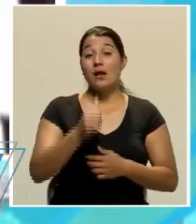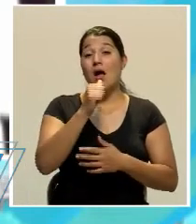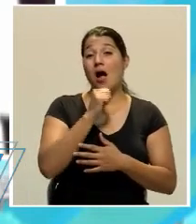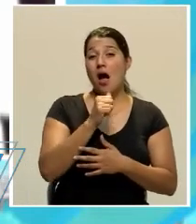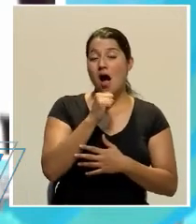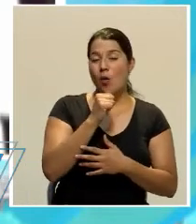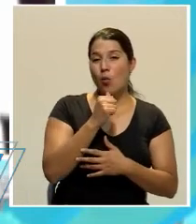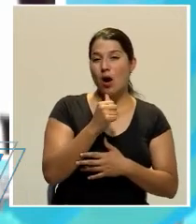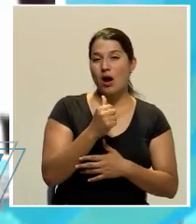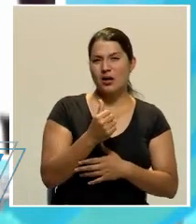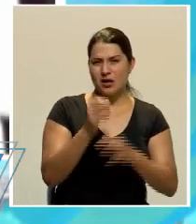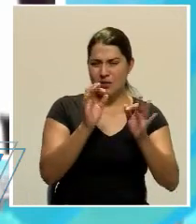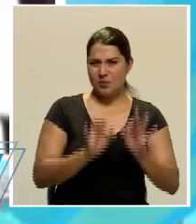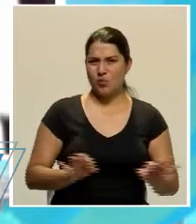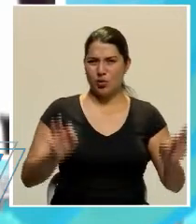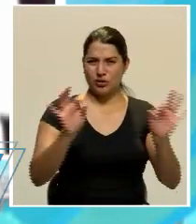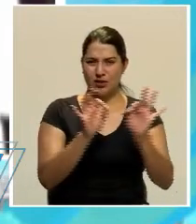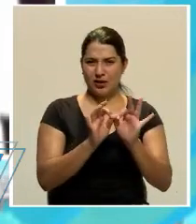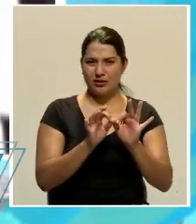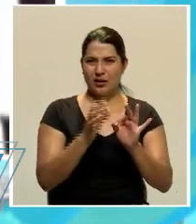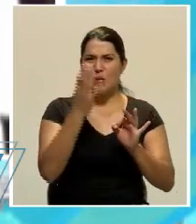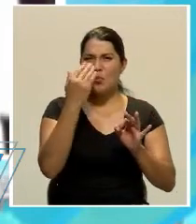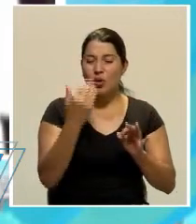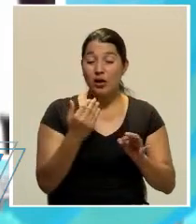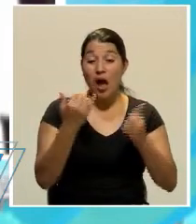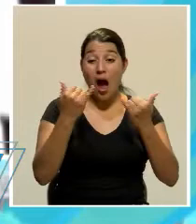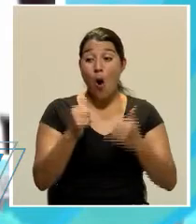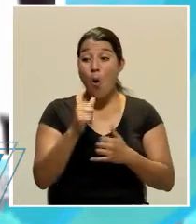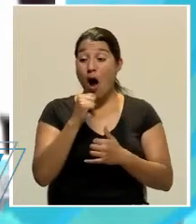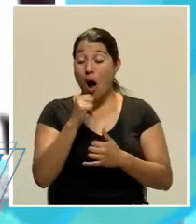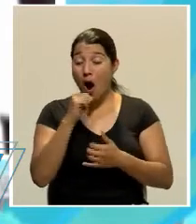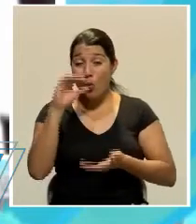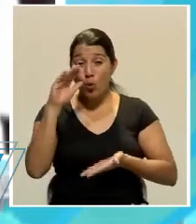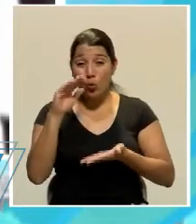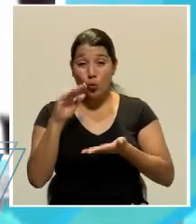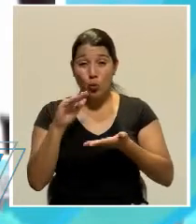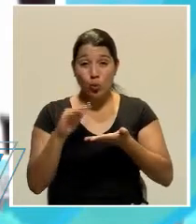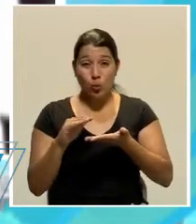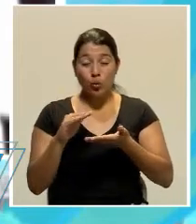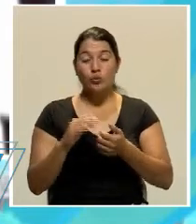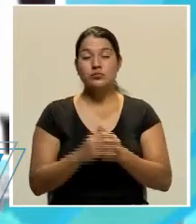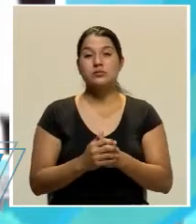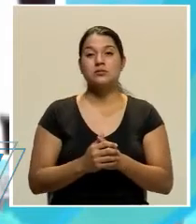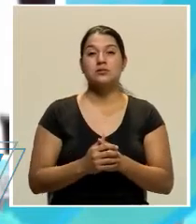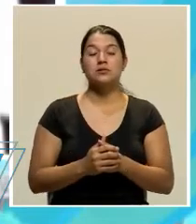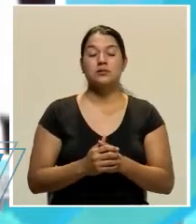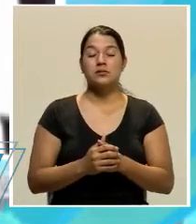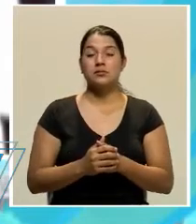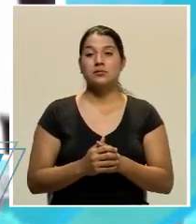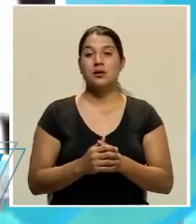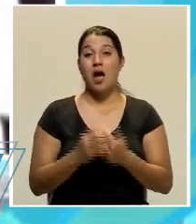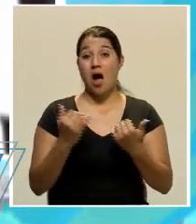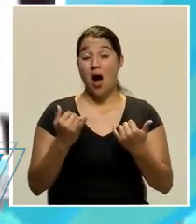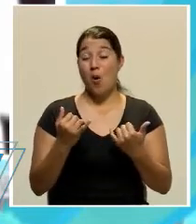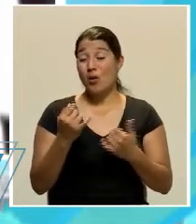agua un tema? Por su escasez. O sea, tiene una vigencia además